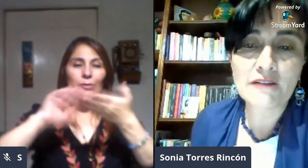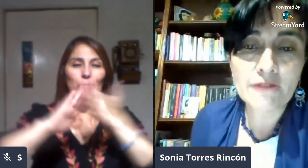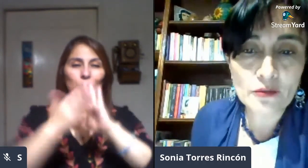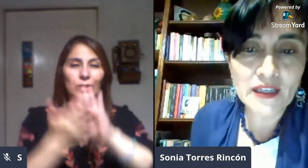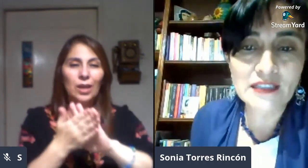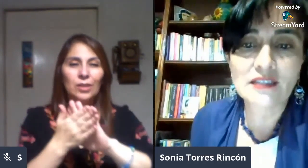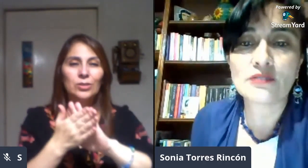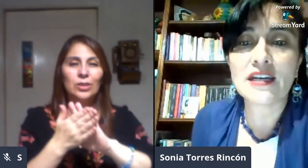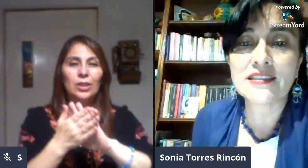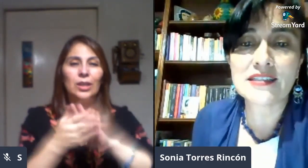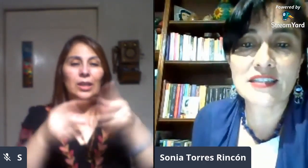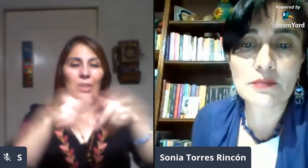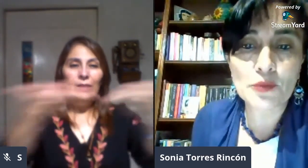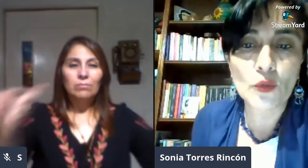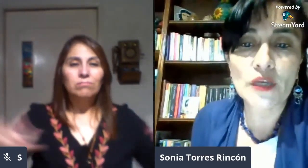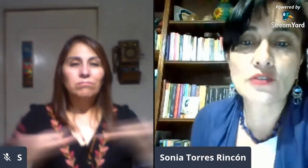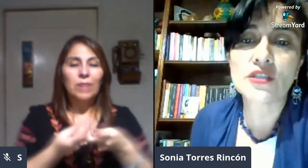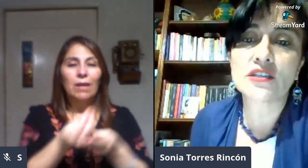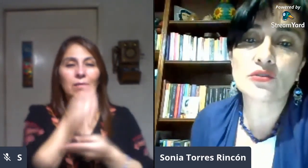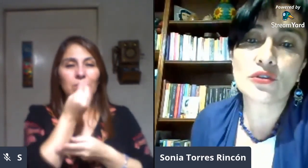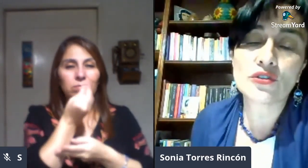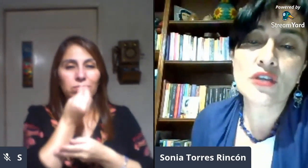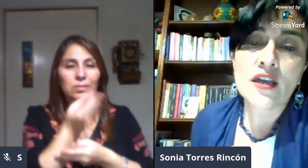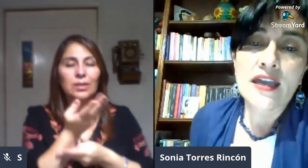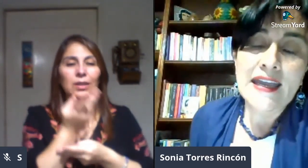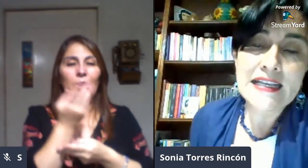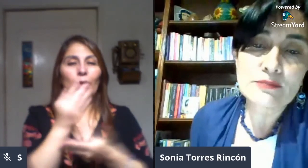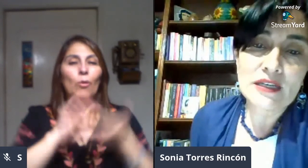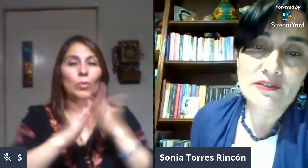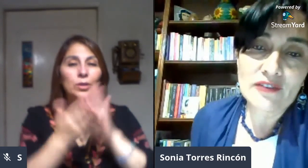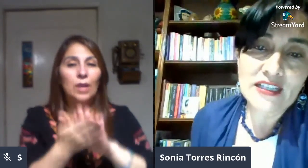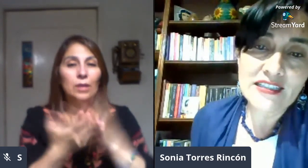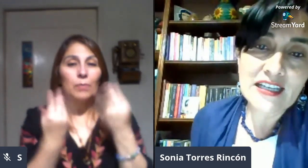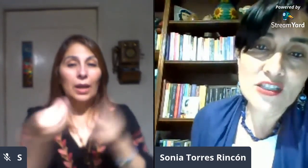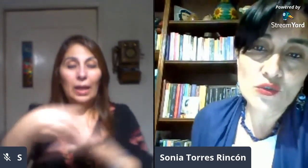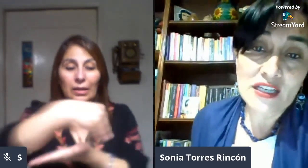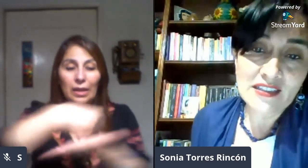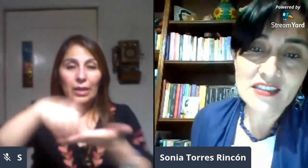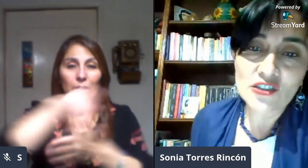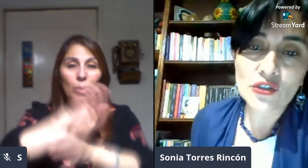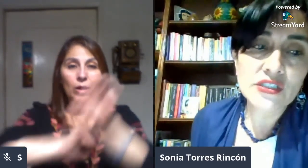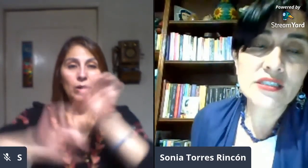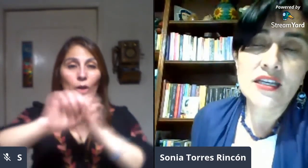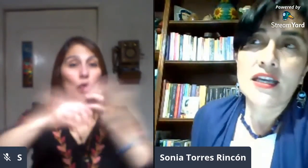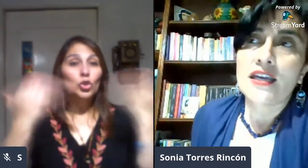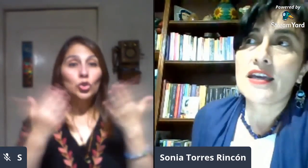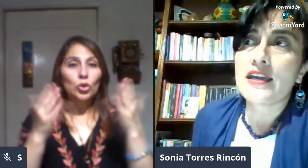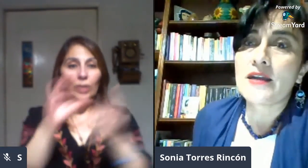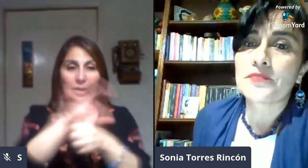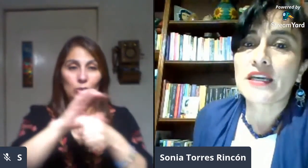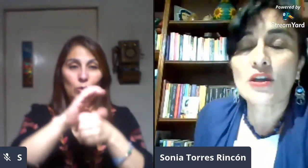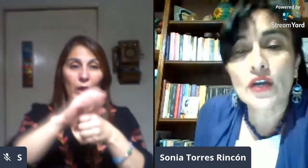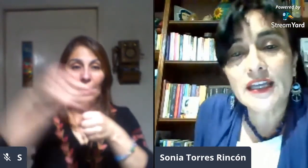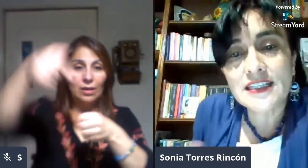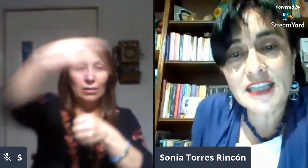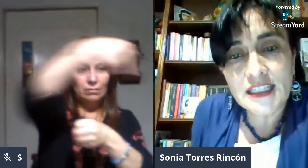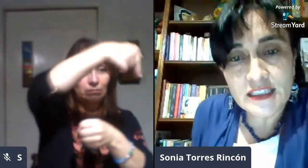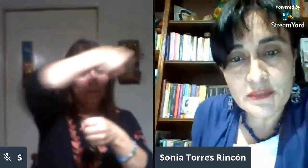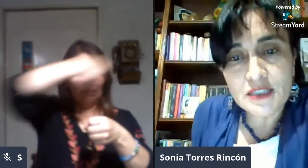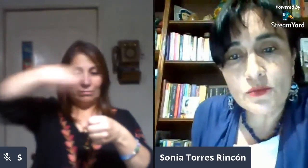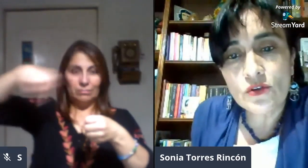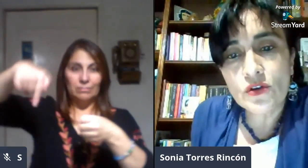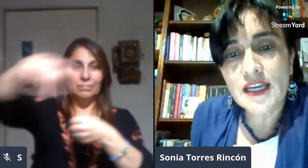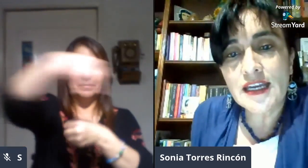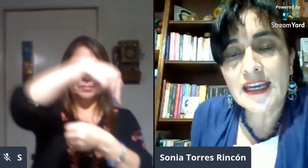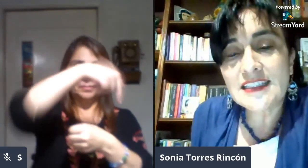comunitarios como una forma de atender una necesidad propia a los territorios en las periferias de la ciudad de ese entonces. Creo que desde